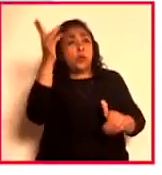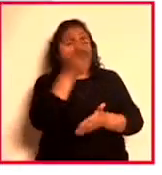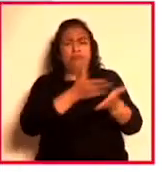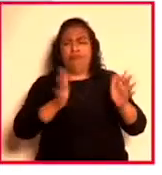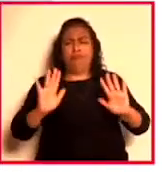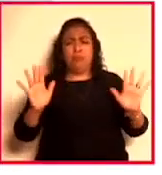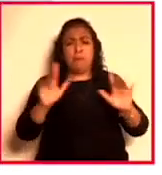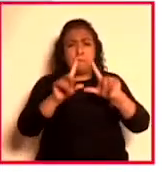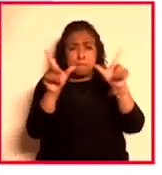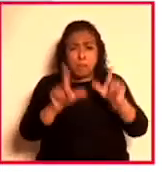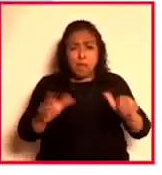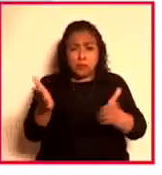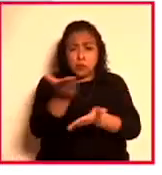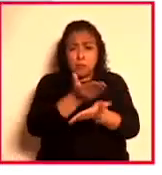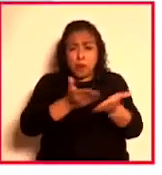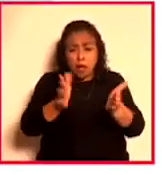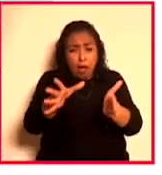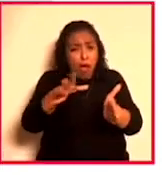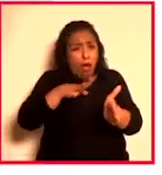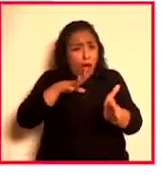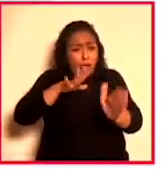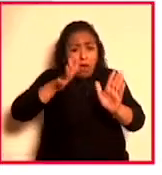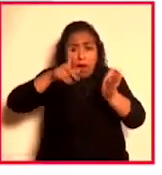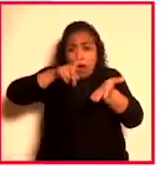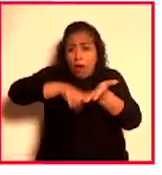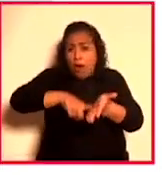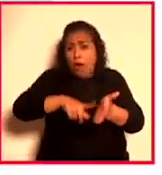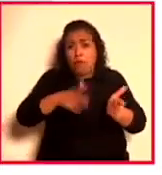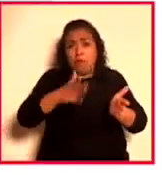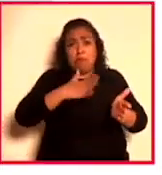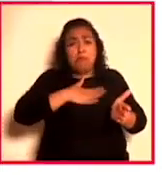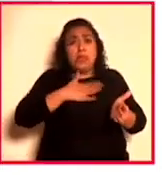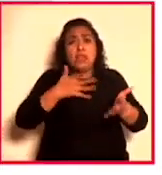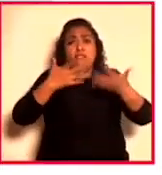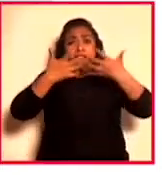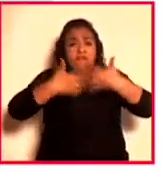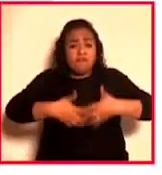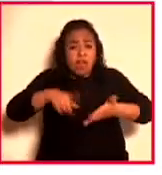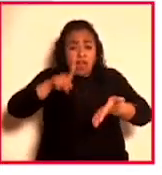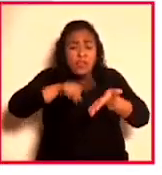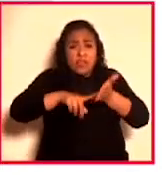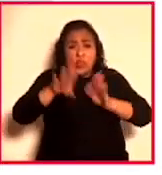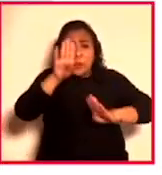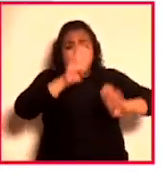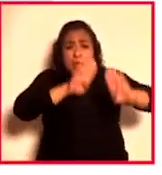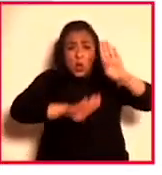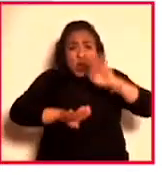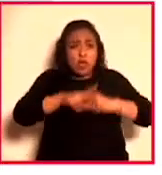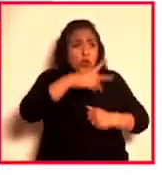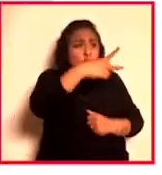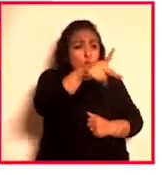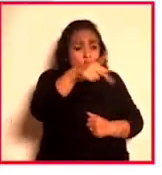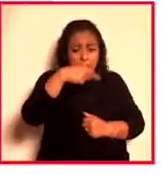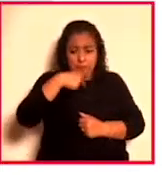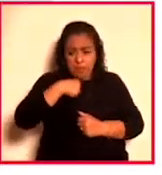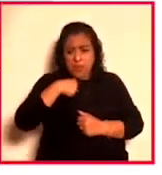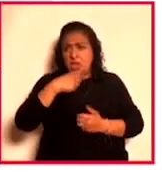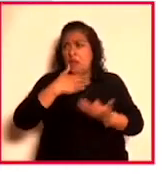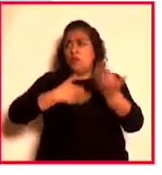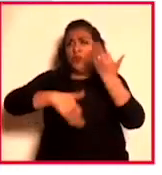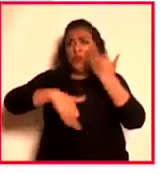y la cooperación están definidas por nuestra máquina biológica, por la tuya, por la mía y por la de todas las